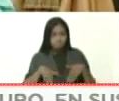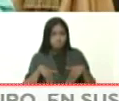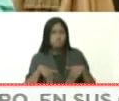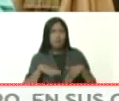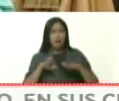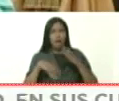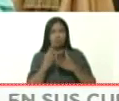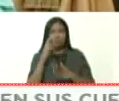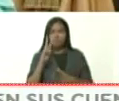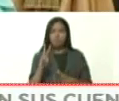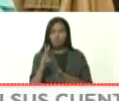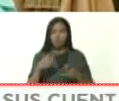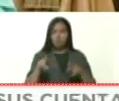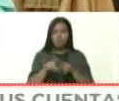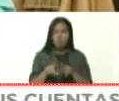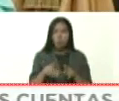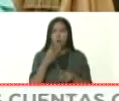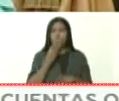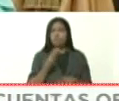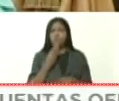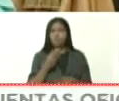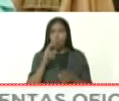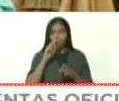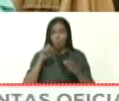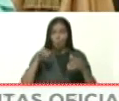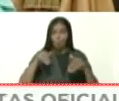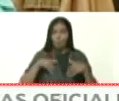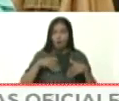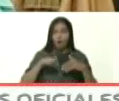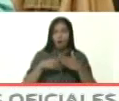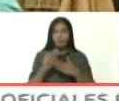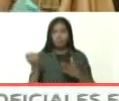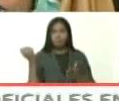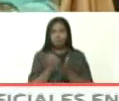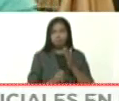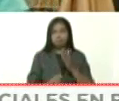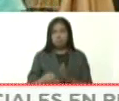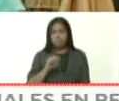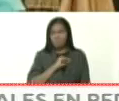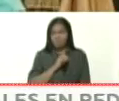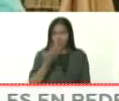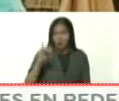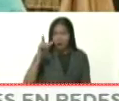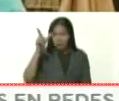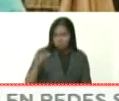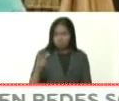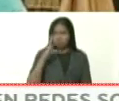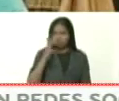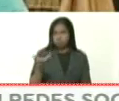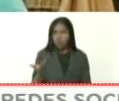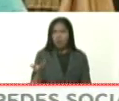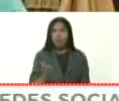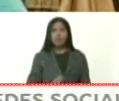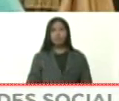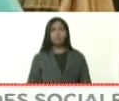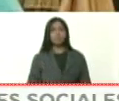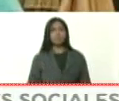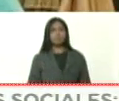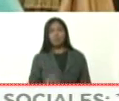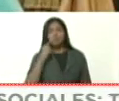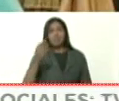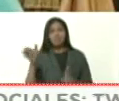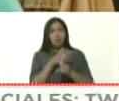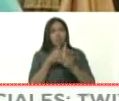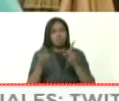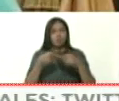que se dio el holocausto judío. Guardaron silencio, cobardes. Como guardan silencio cobarde frente a la agresión